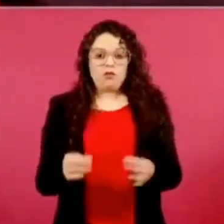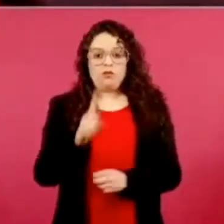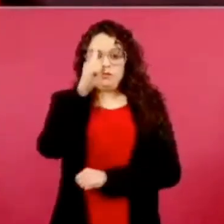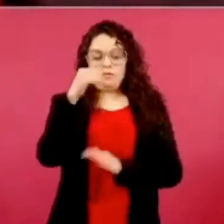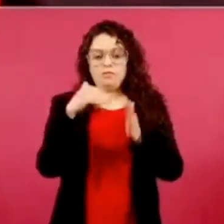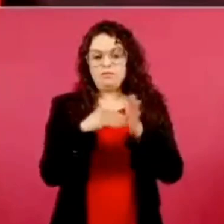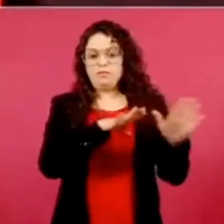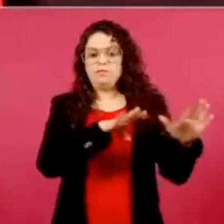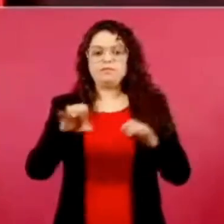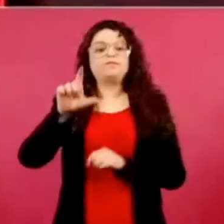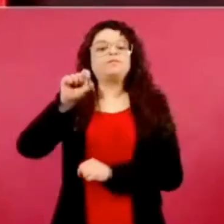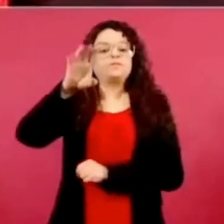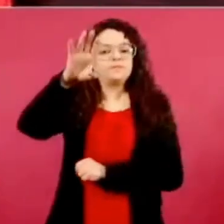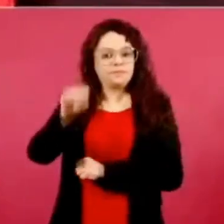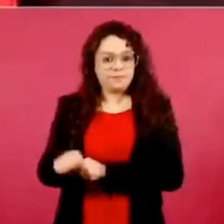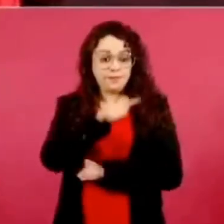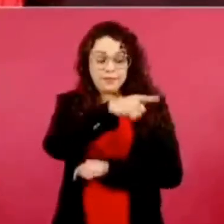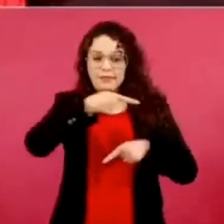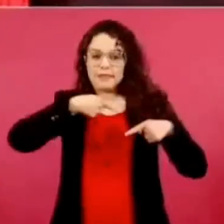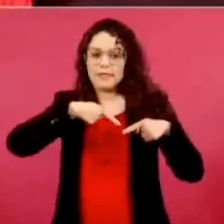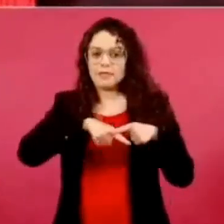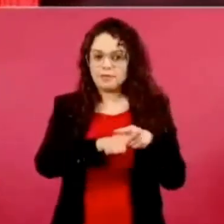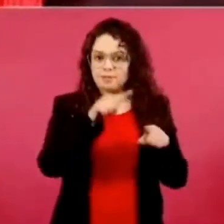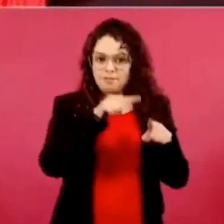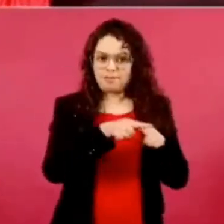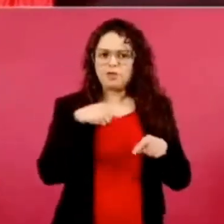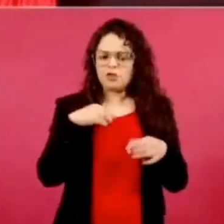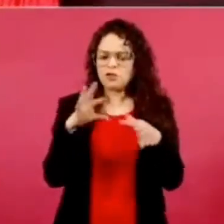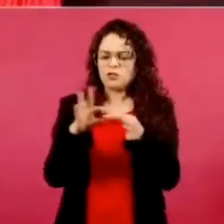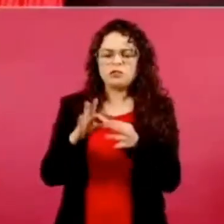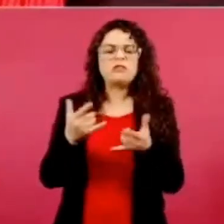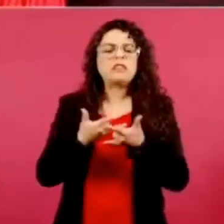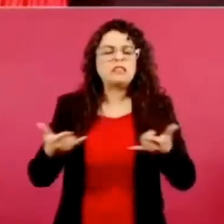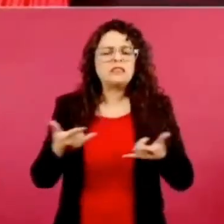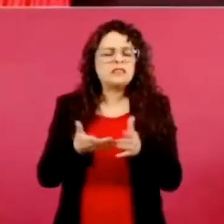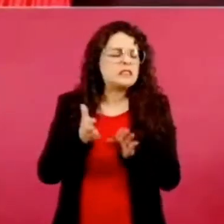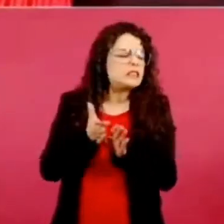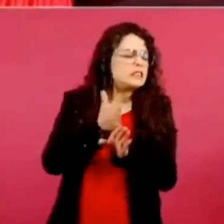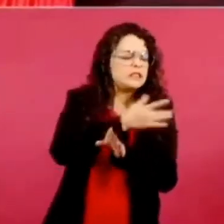1929. Esto para los jóvenes.